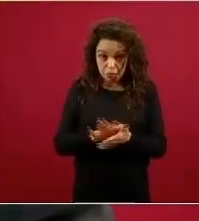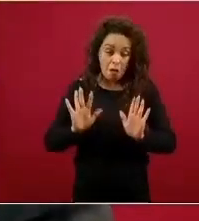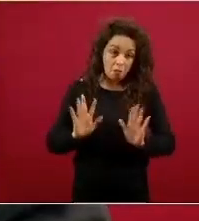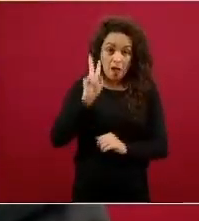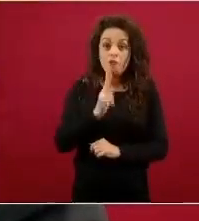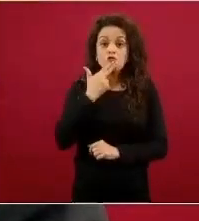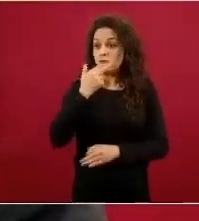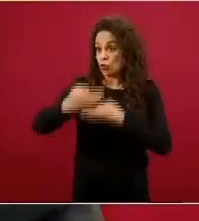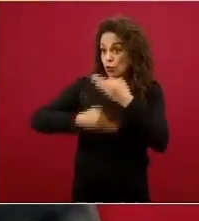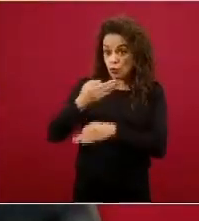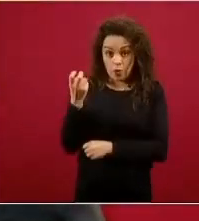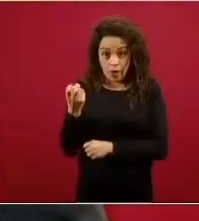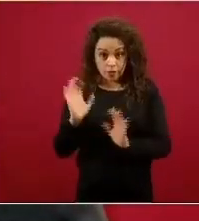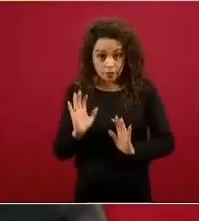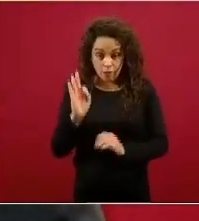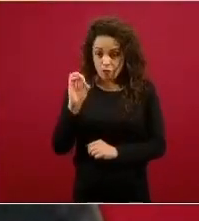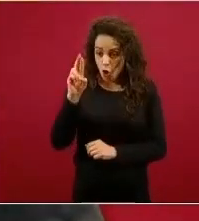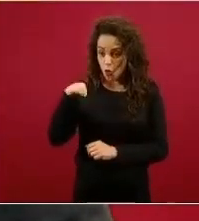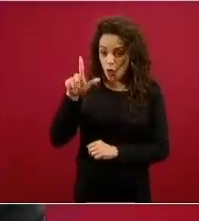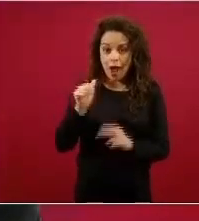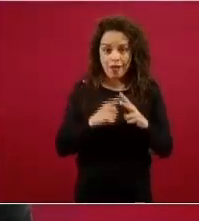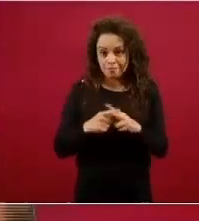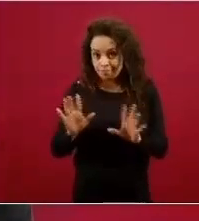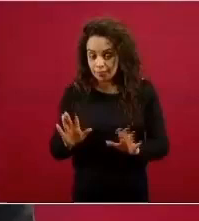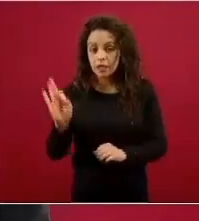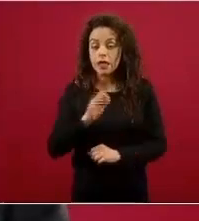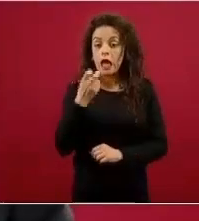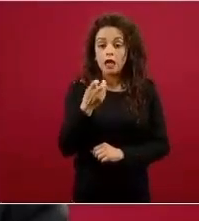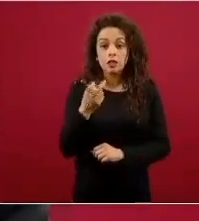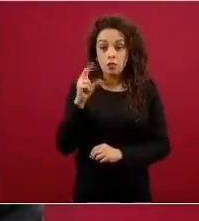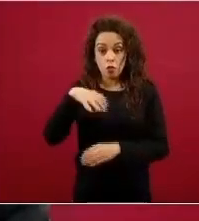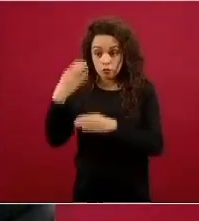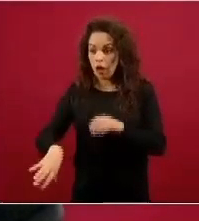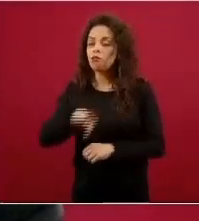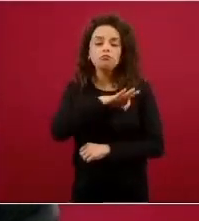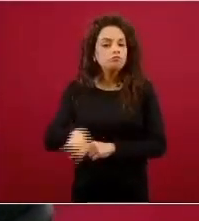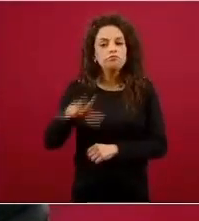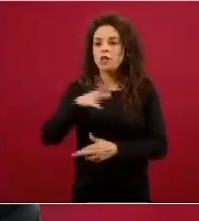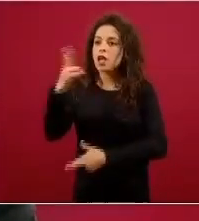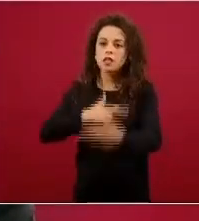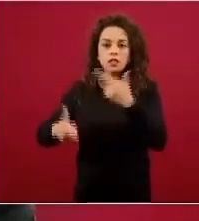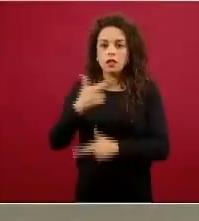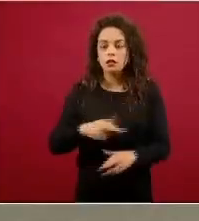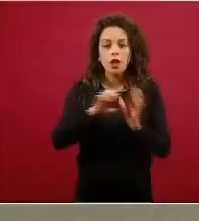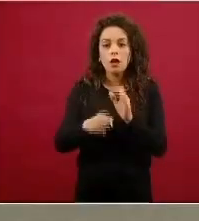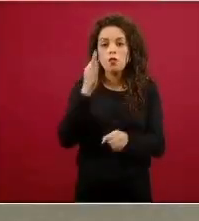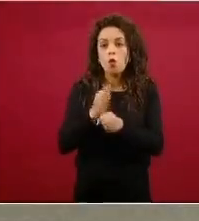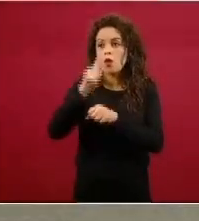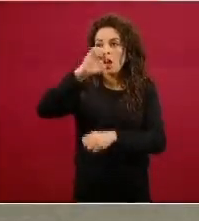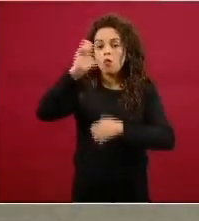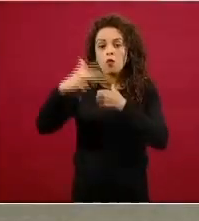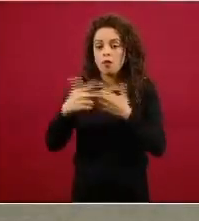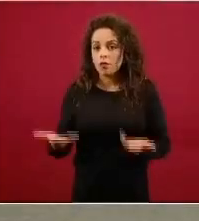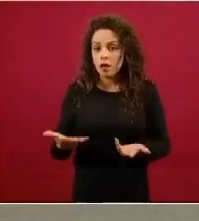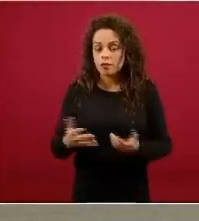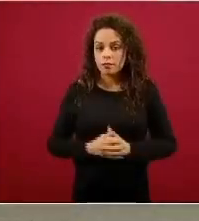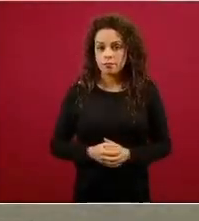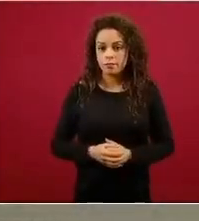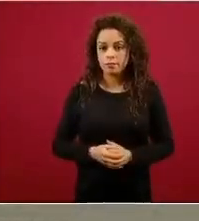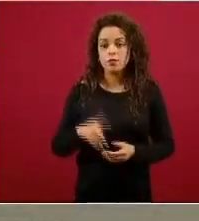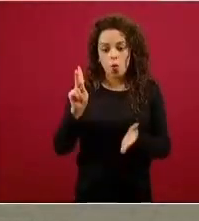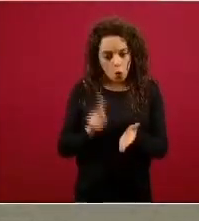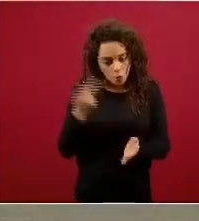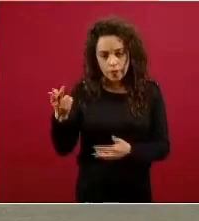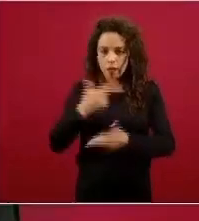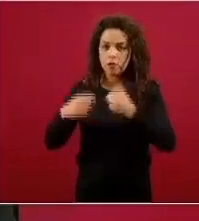pero mientras no se acabe, puede haber reingreso del virus, puede haber rebrotes, como está ocurriendo ahorita en Europa Occidental, ¿no? Entonces, ¿qué volvemos a